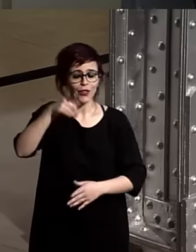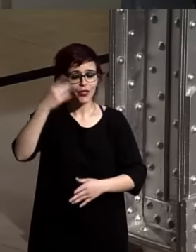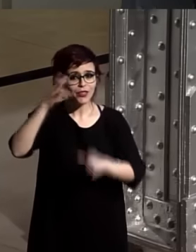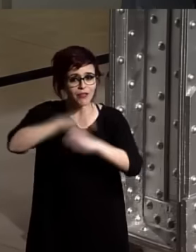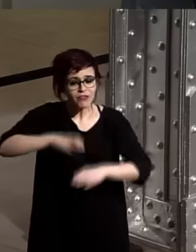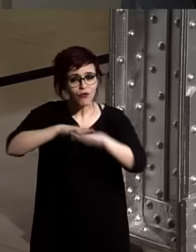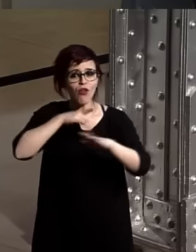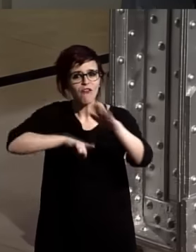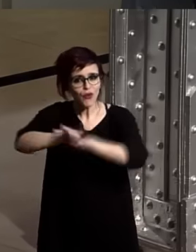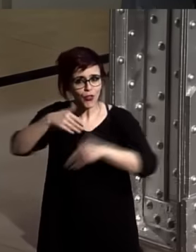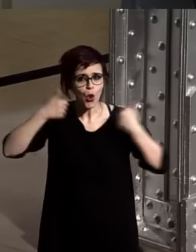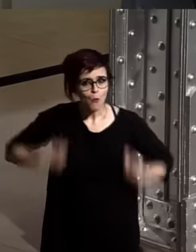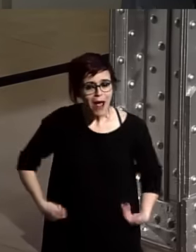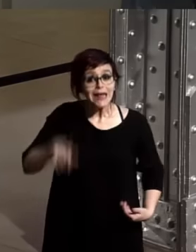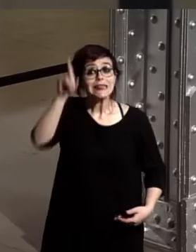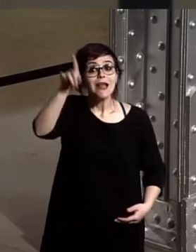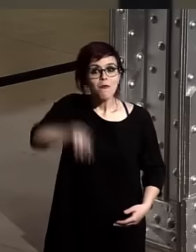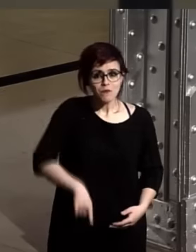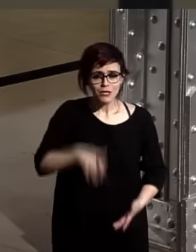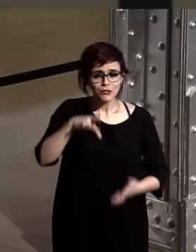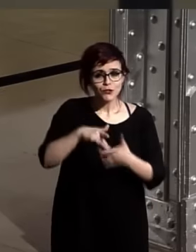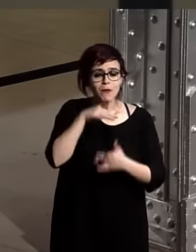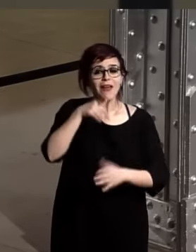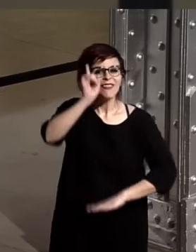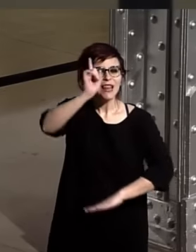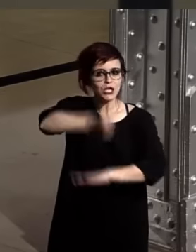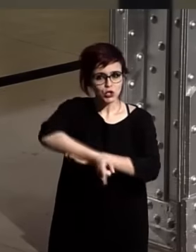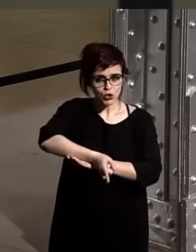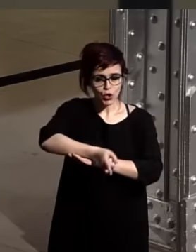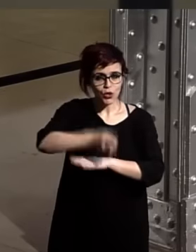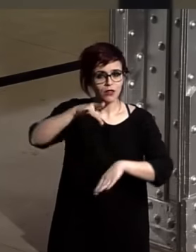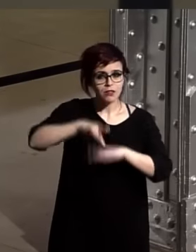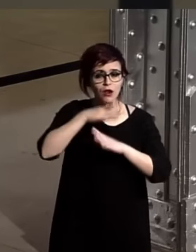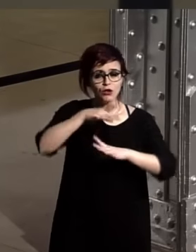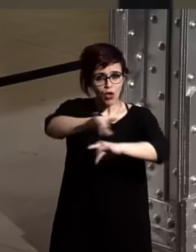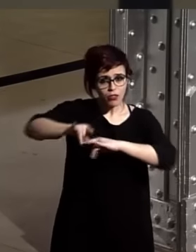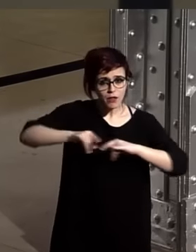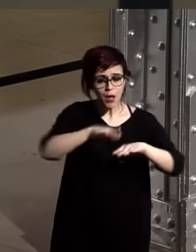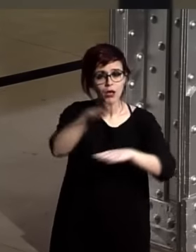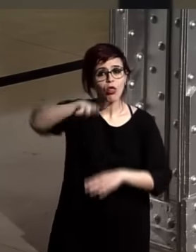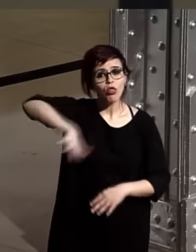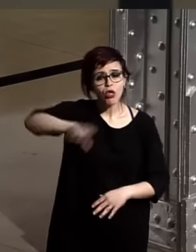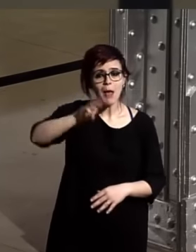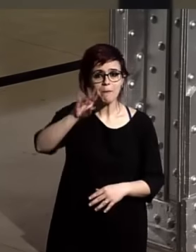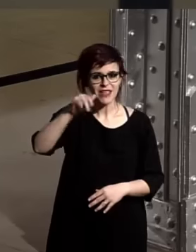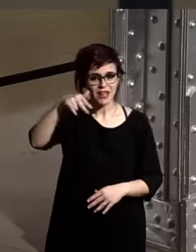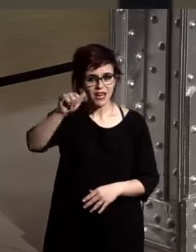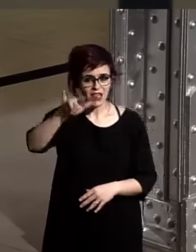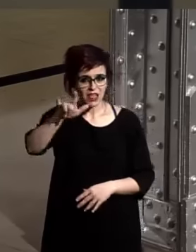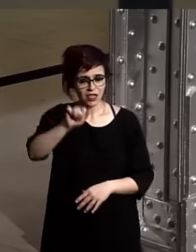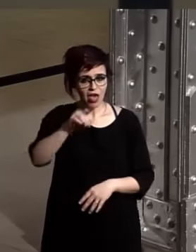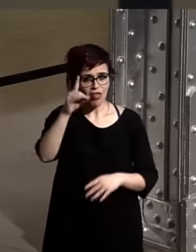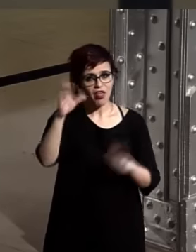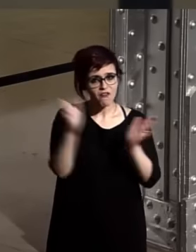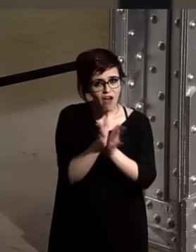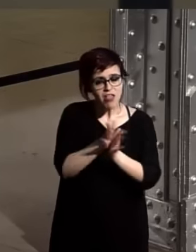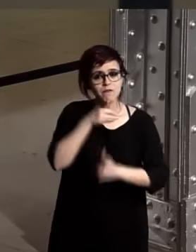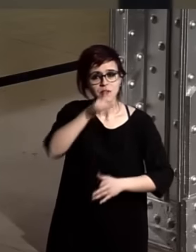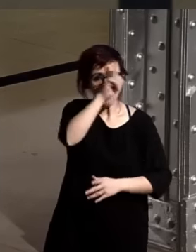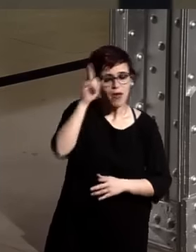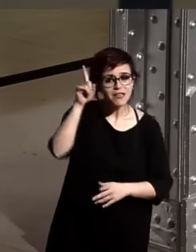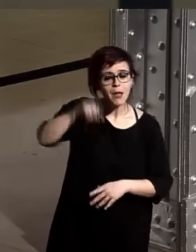evolución humana también es director de los yacimientos de pinilla del Valle en Madrid y es premio príncipe de Asturias de